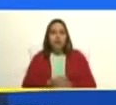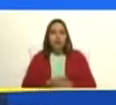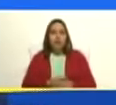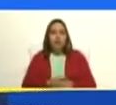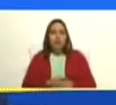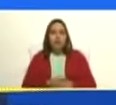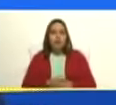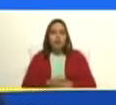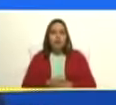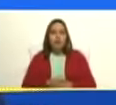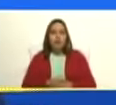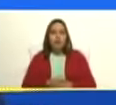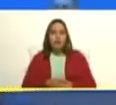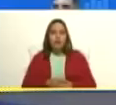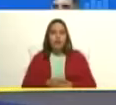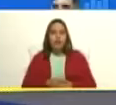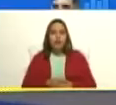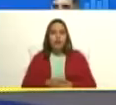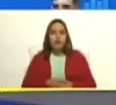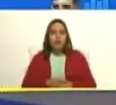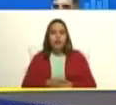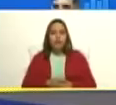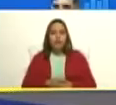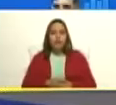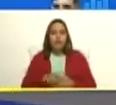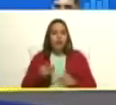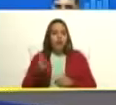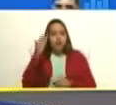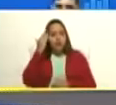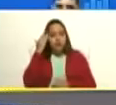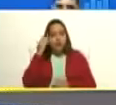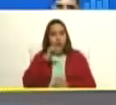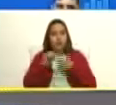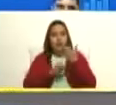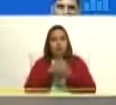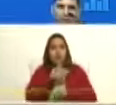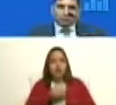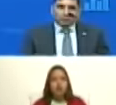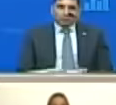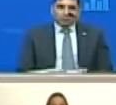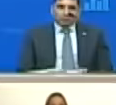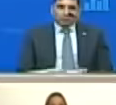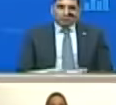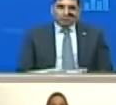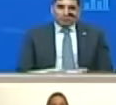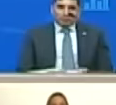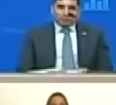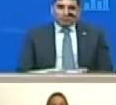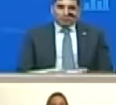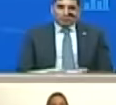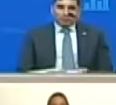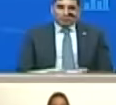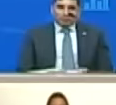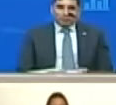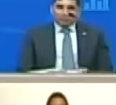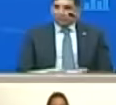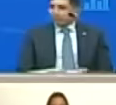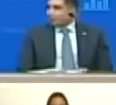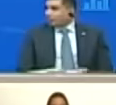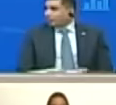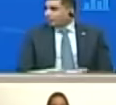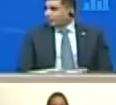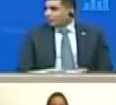la vicepresidenta en alguna reunión privada ya me tuvió, y ustedes saben estos datos, ¿no?